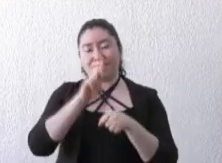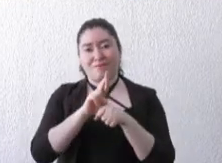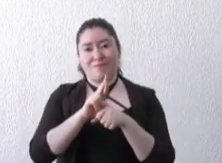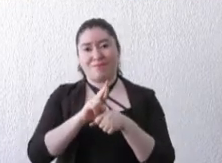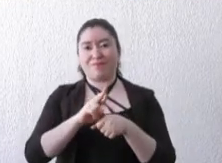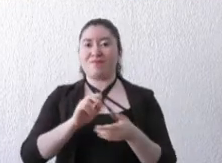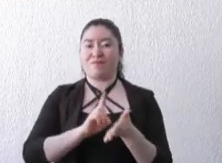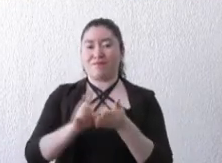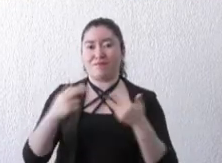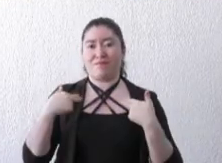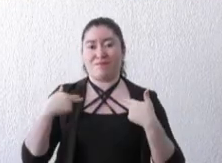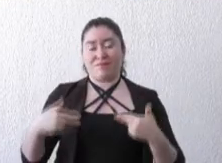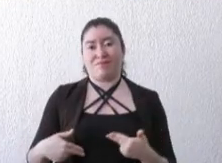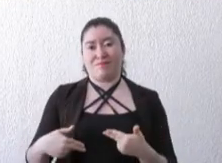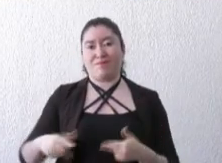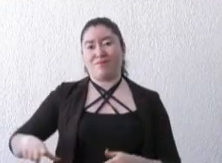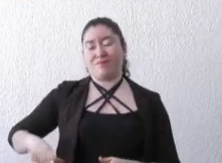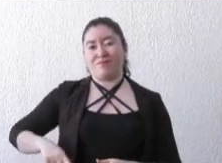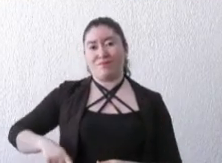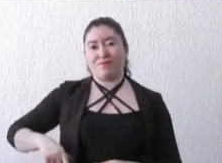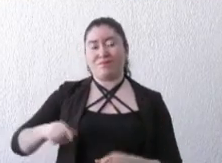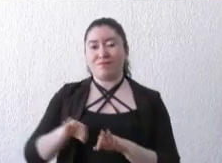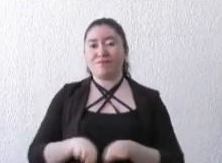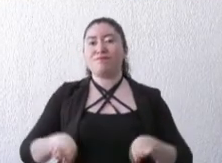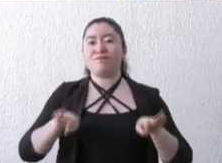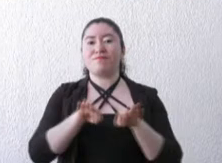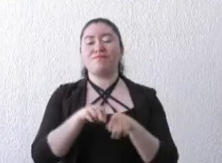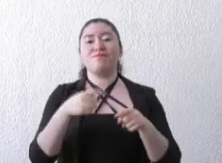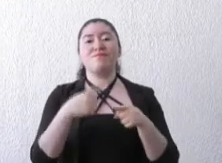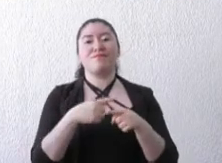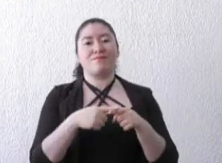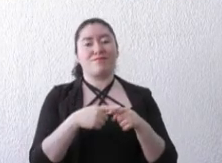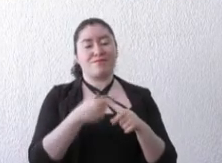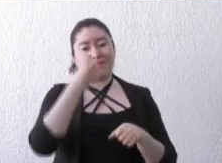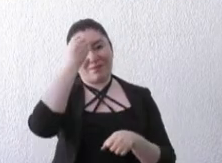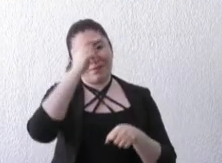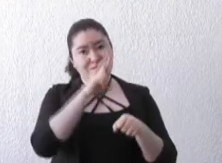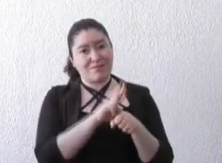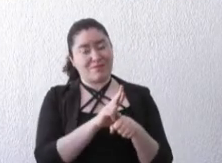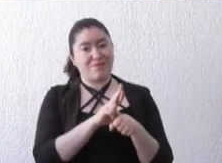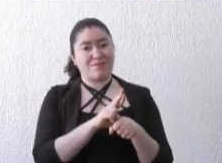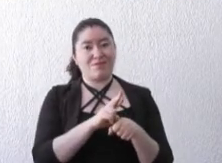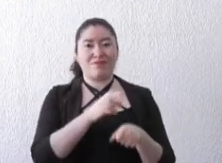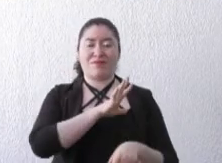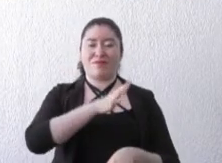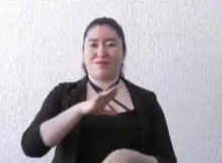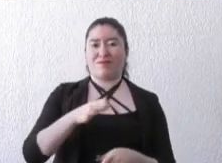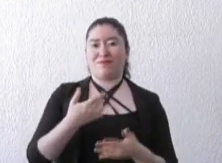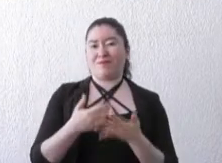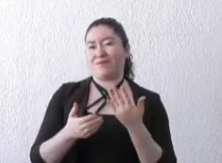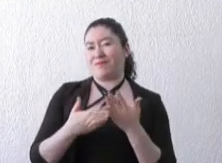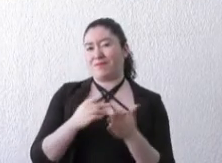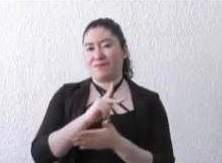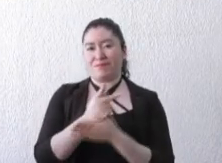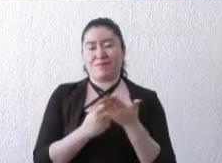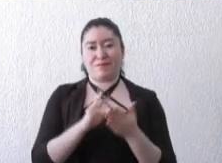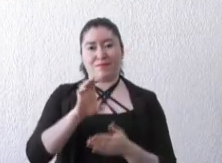Gobernación, particularmente a la Dirección General de Estrategias, Camilo Vicente Ovalle.